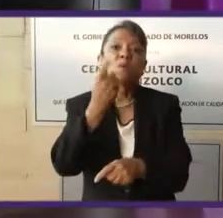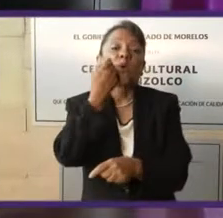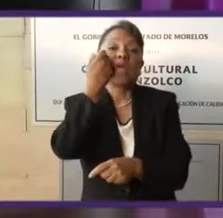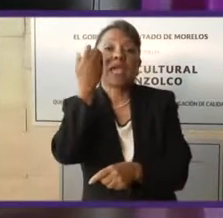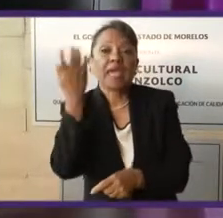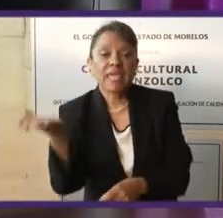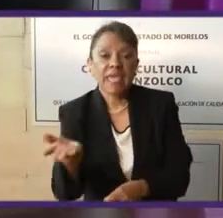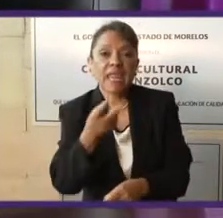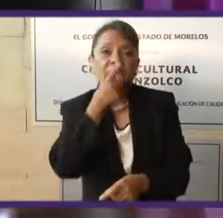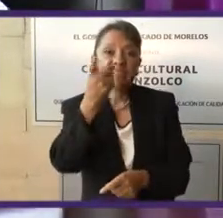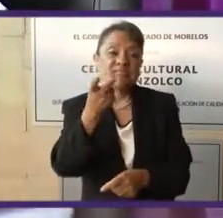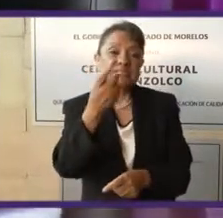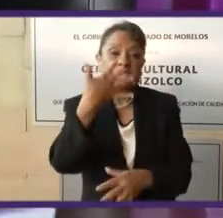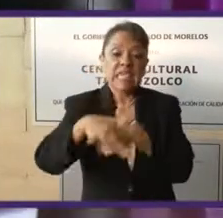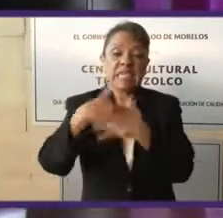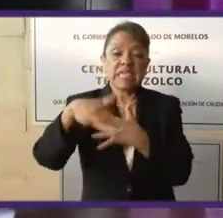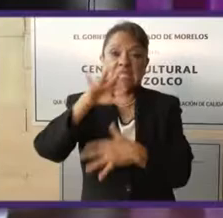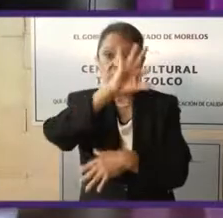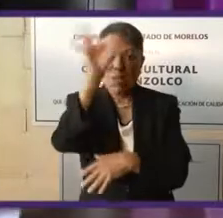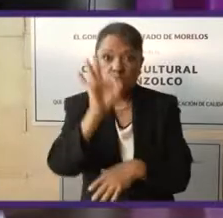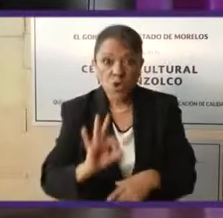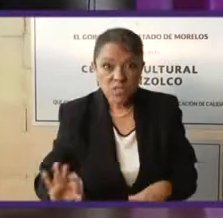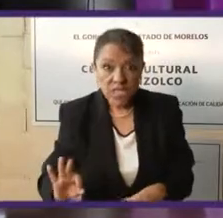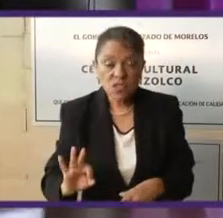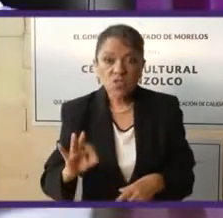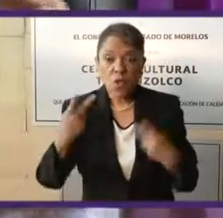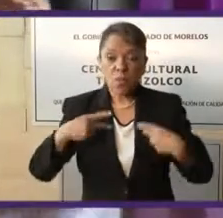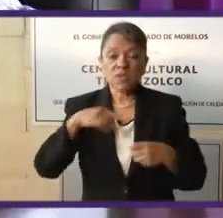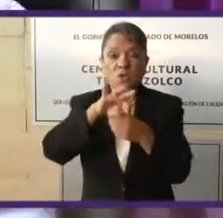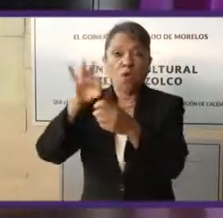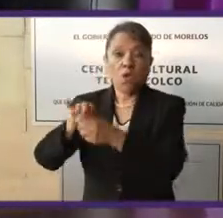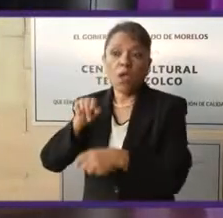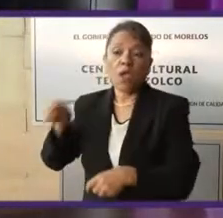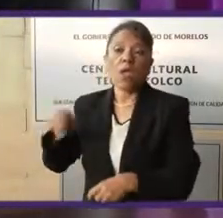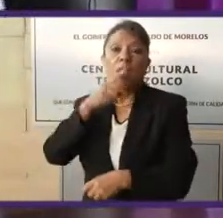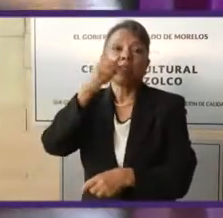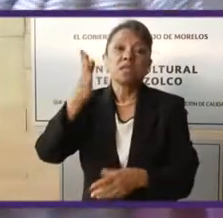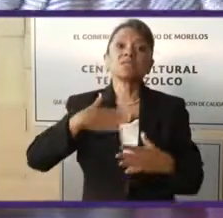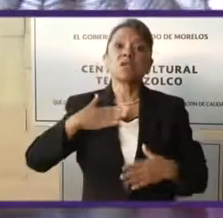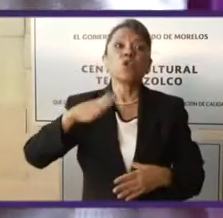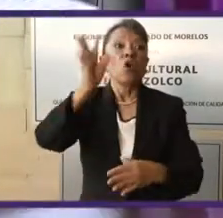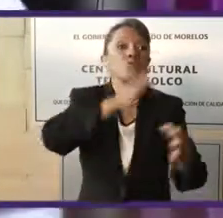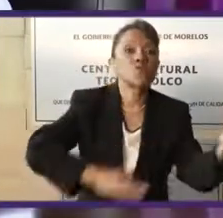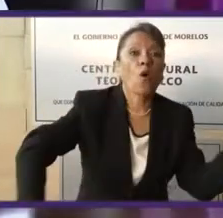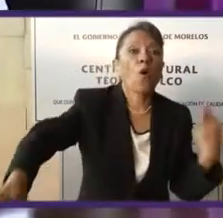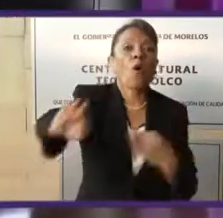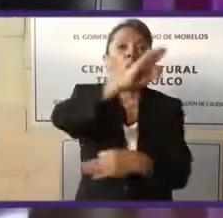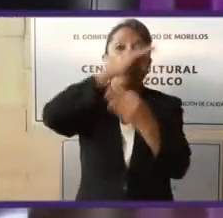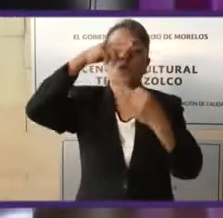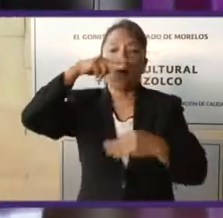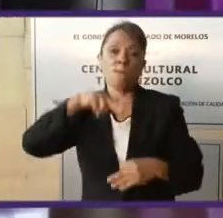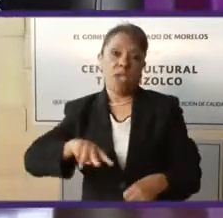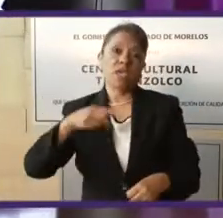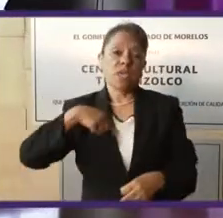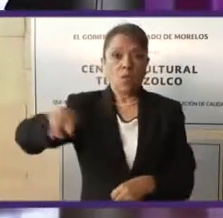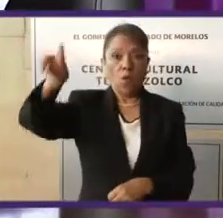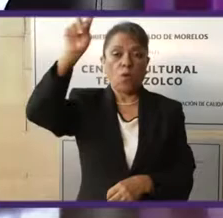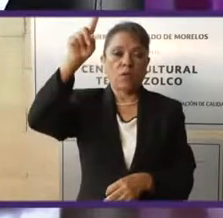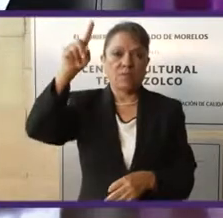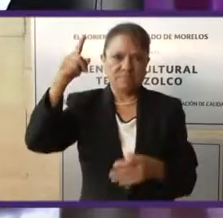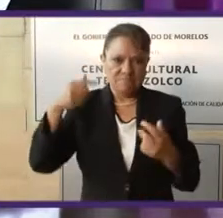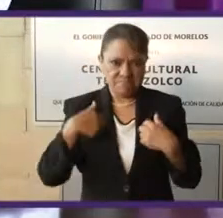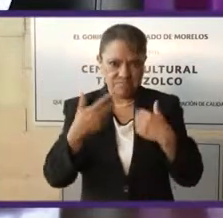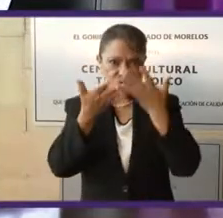30% pero desde el 15% del electorado habla a nombre de todo el pueblo. No sé quién le dio esa